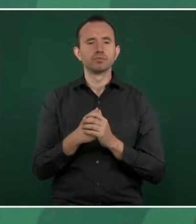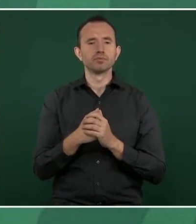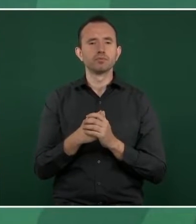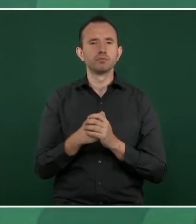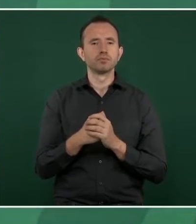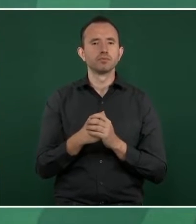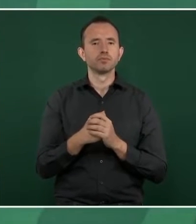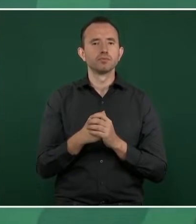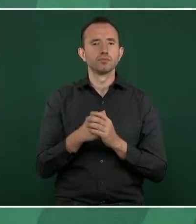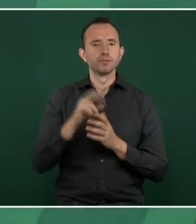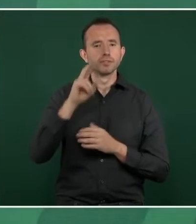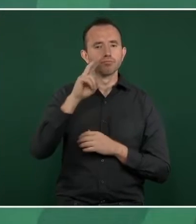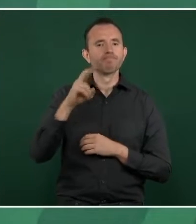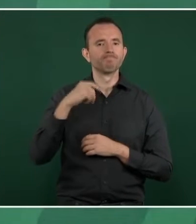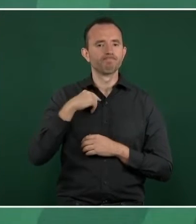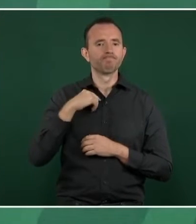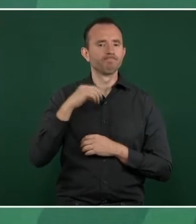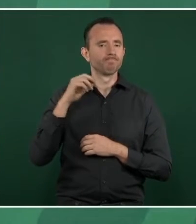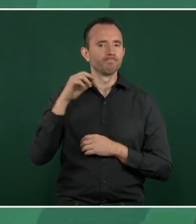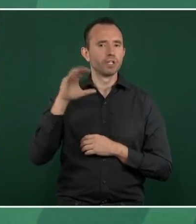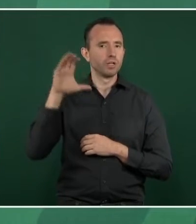el informe,